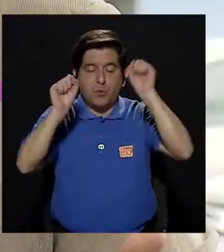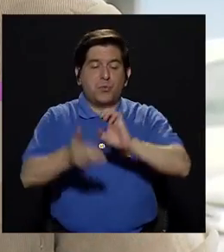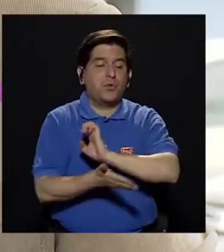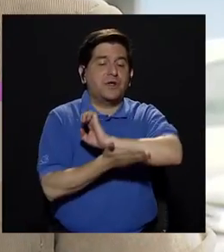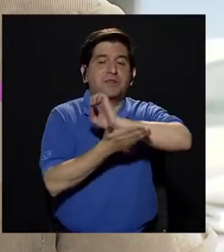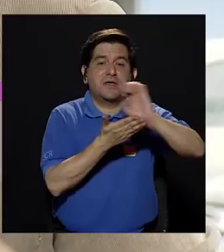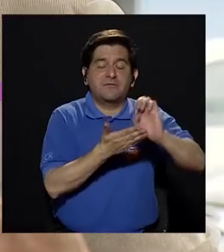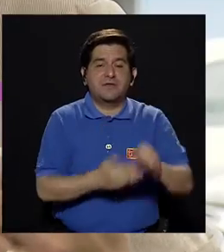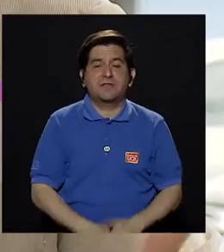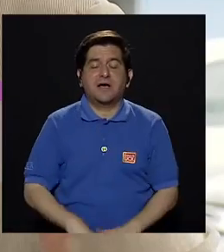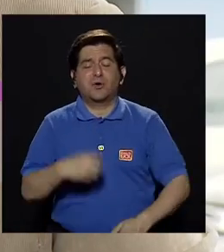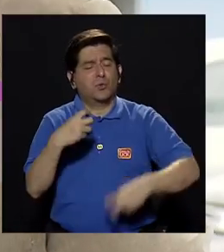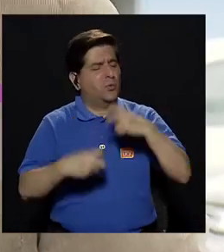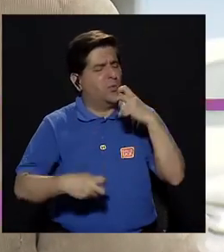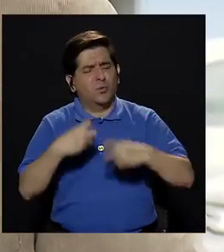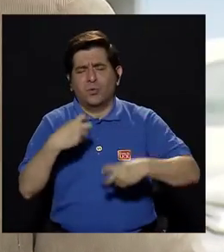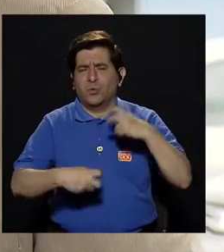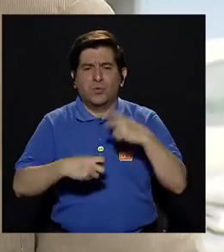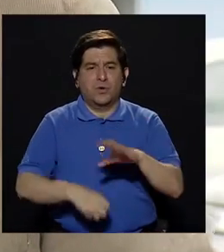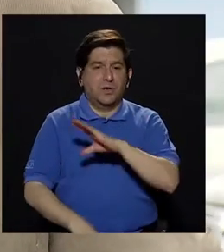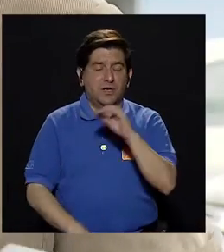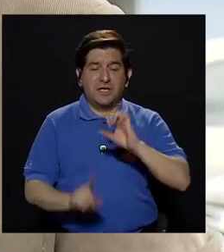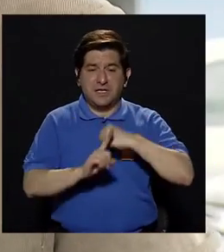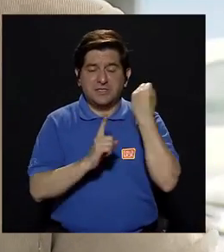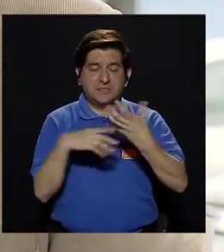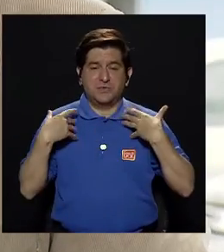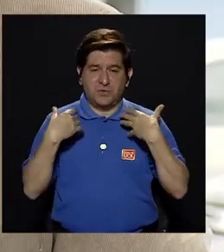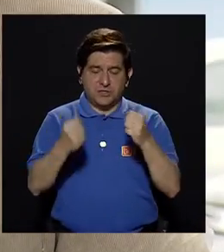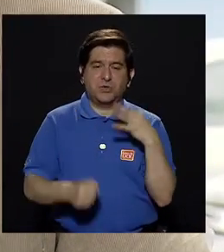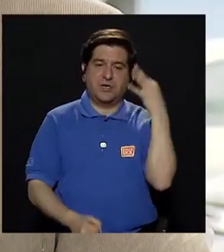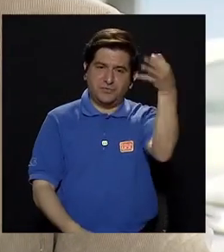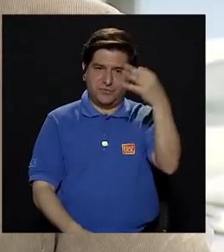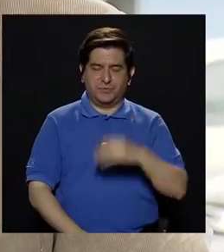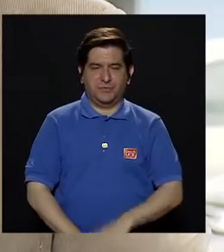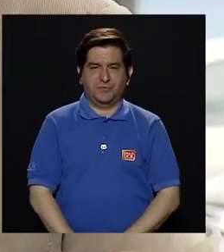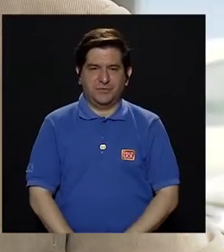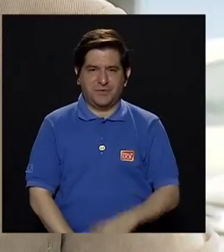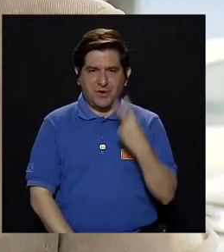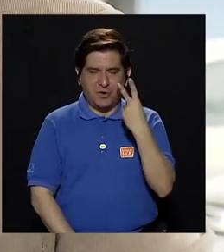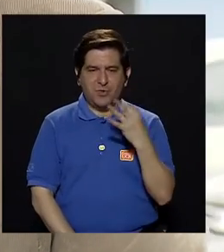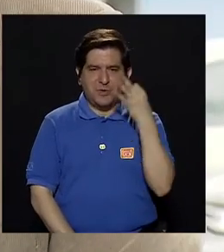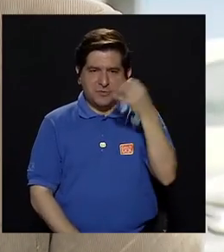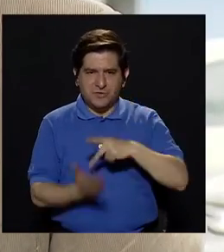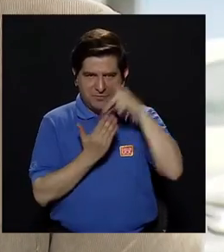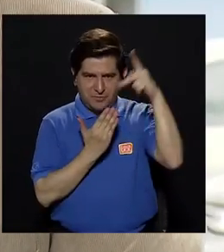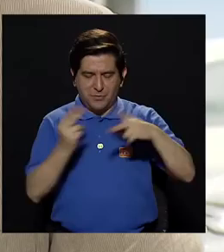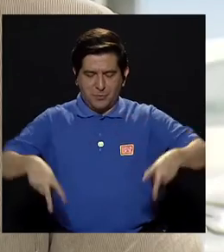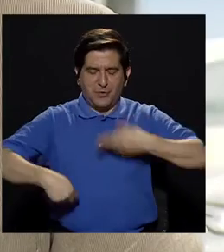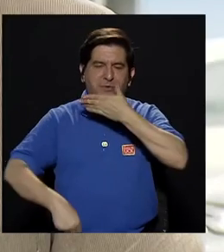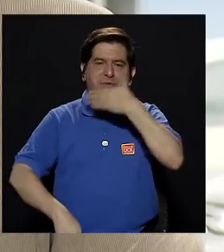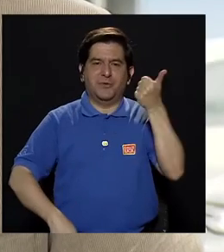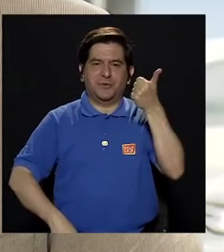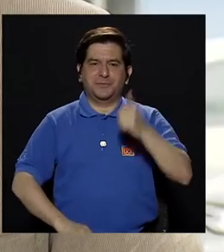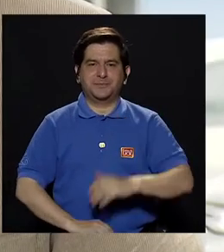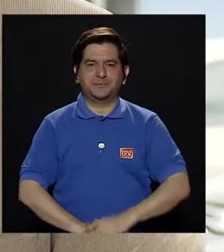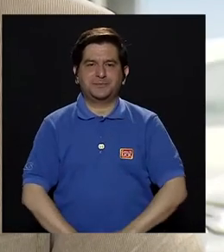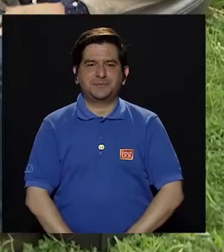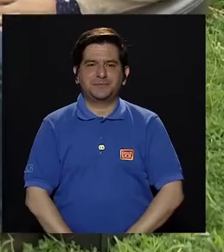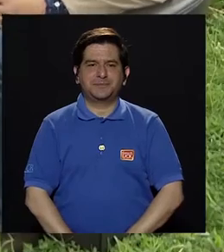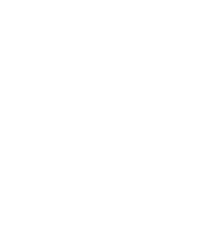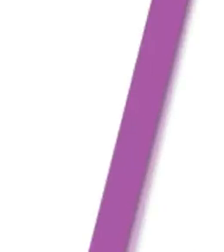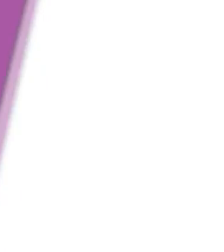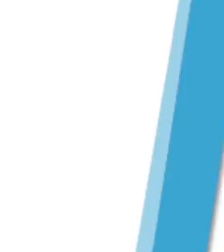puede evitar muchísimos dolores de cabeza y problemas de salud en el futuro. Nos vemos en la próxima edición de Vivir Mejor.